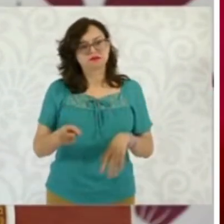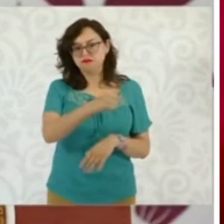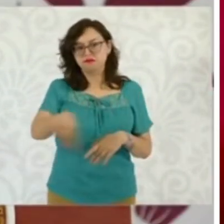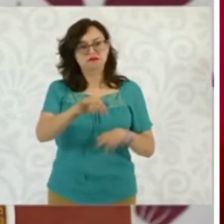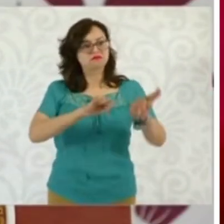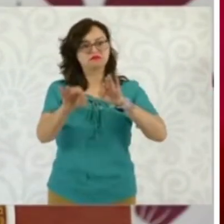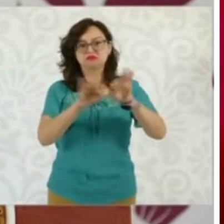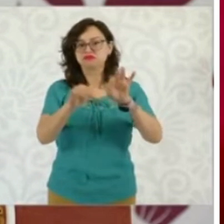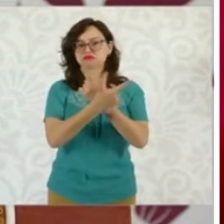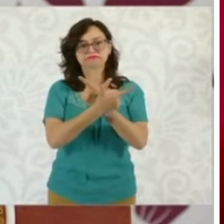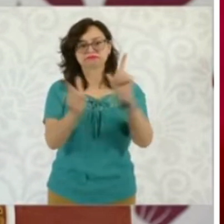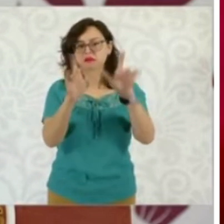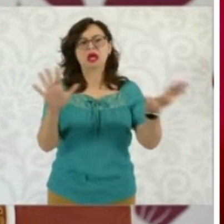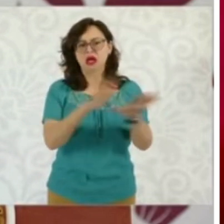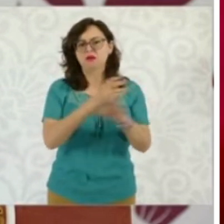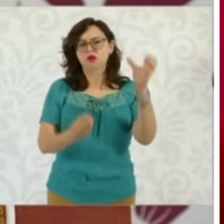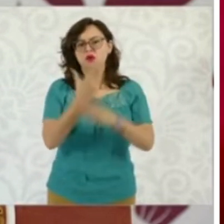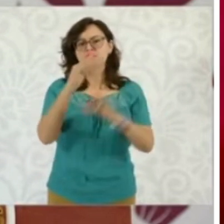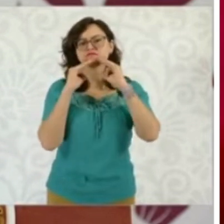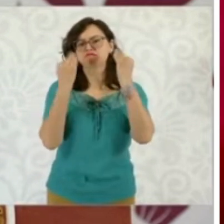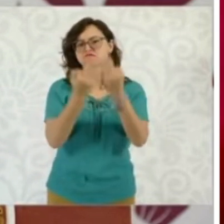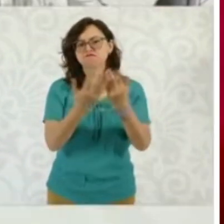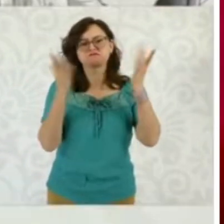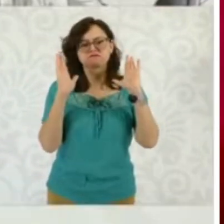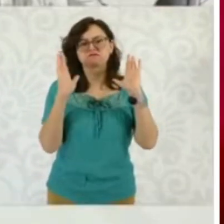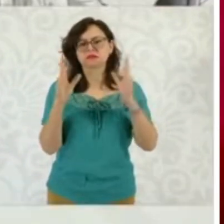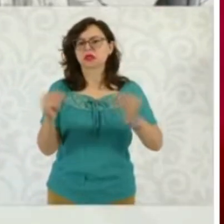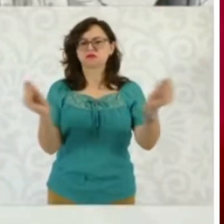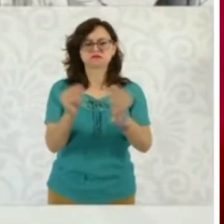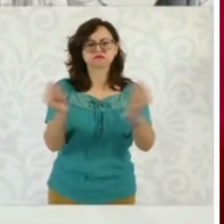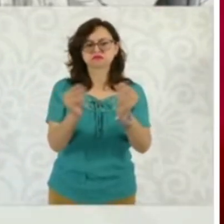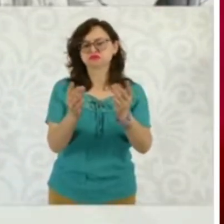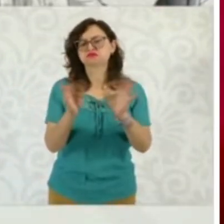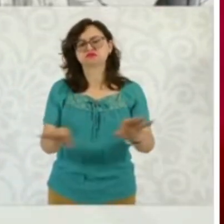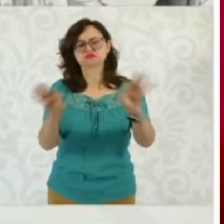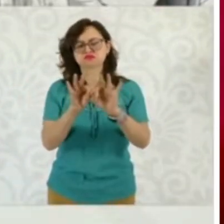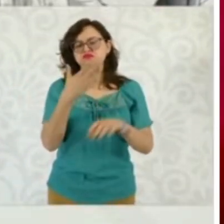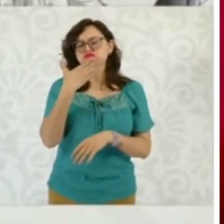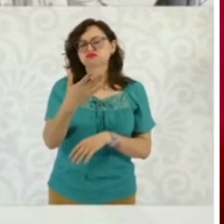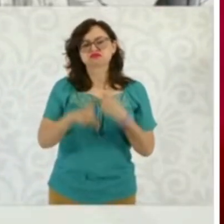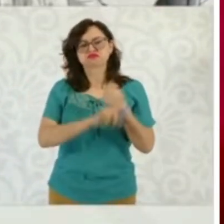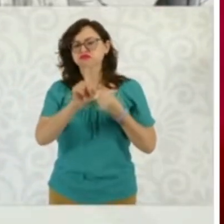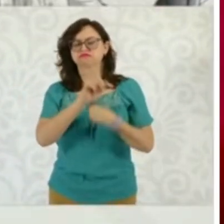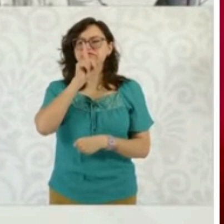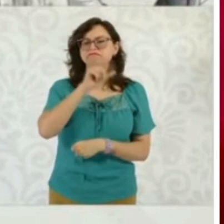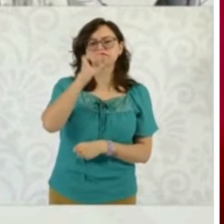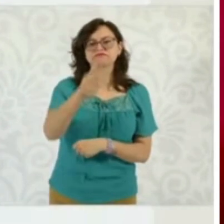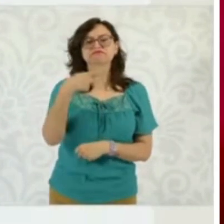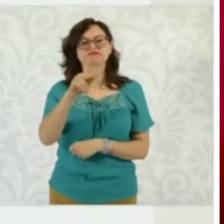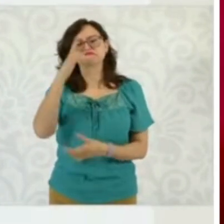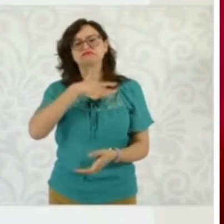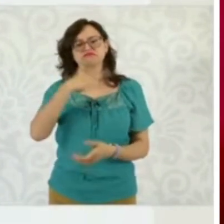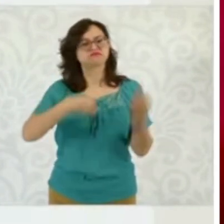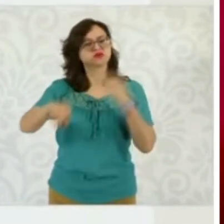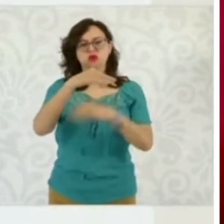este cambio y no entrar, bueno, que se entre en el debate, no creo que haya problema. Pero mi opinión es que todos están haciendo muy